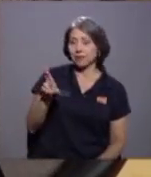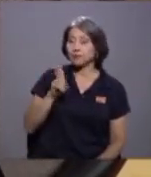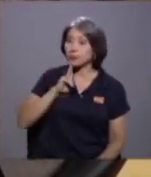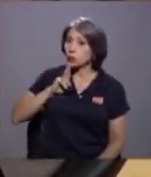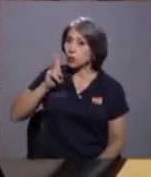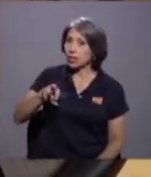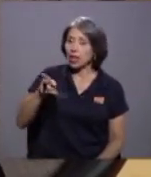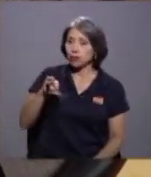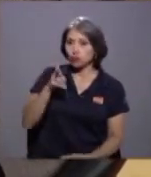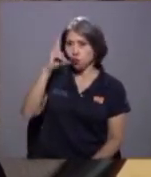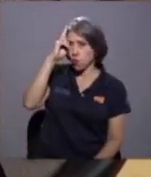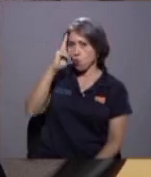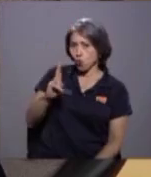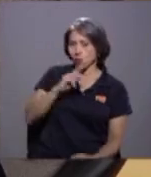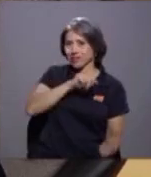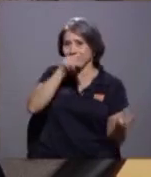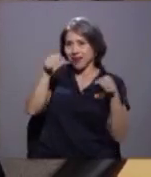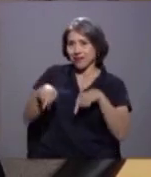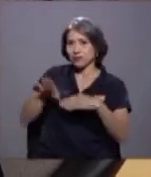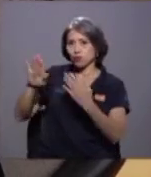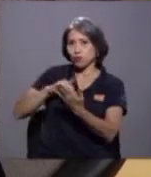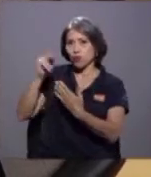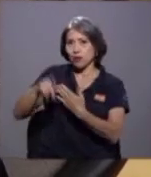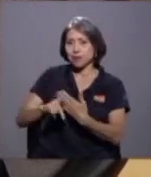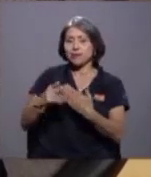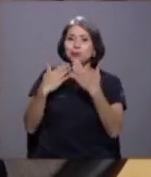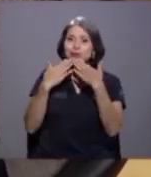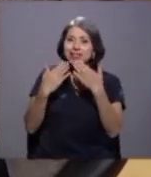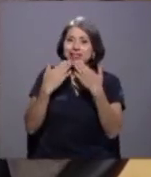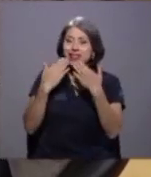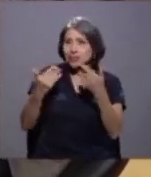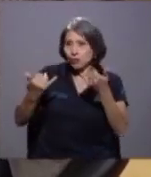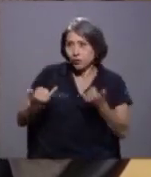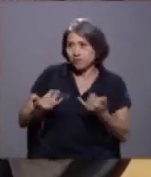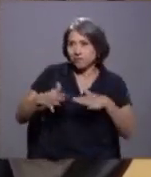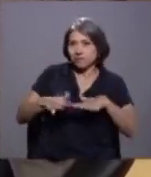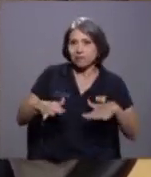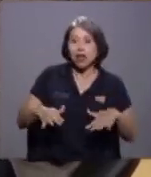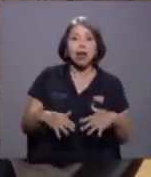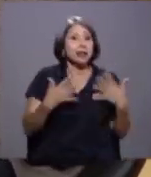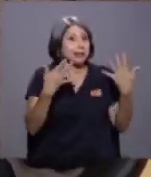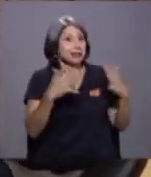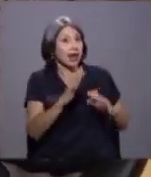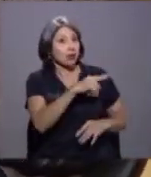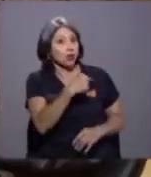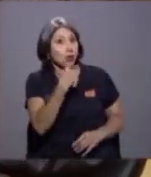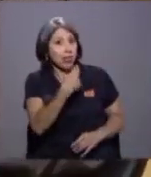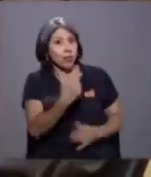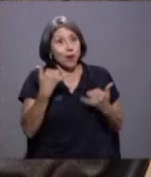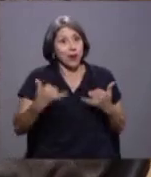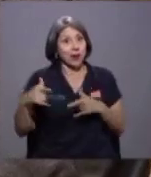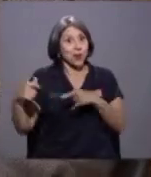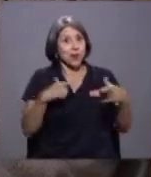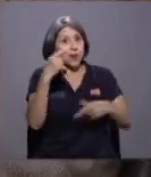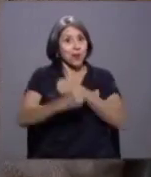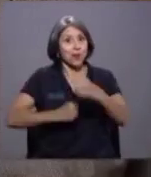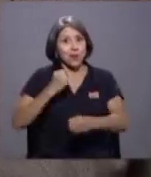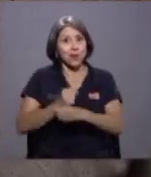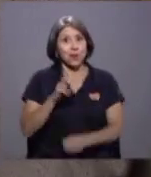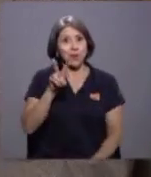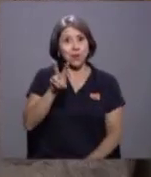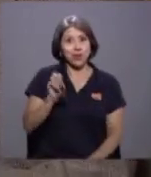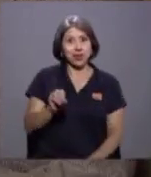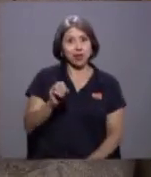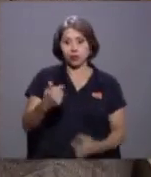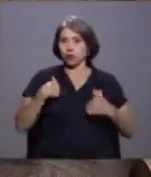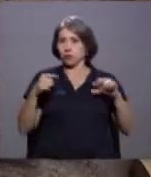un honor estar aquí en su programa y muchísimas gracias por el espacio. Ya que lo dijo, estamos cumpliendo 20 años este año y no soy